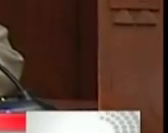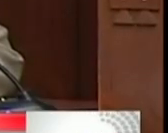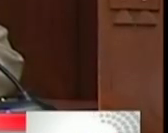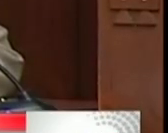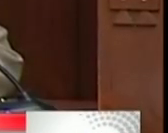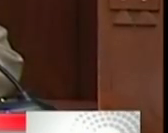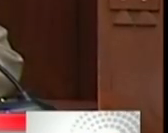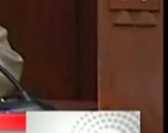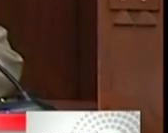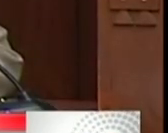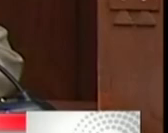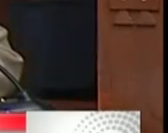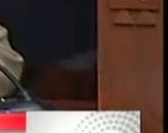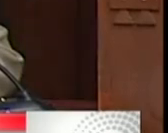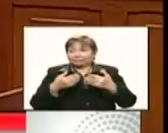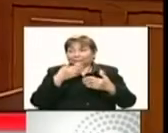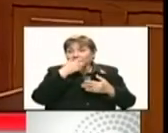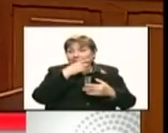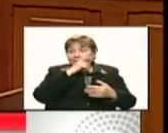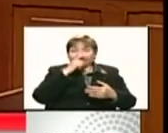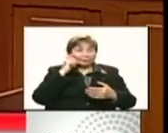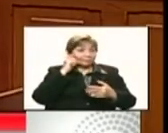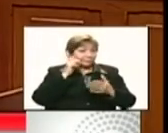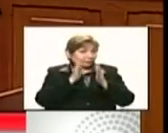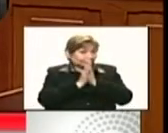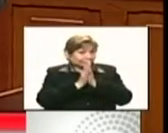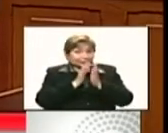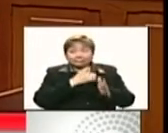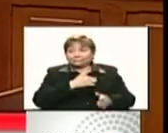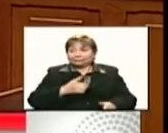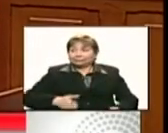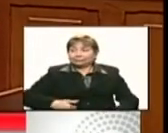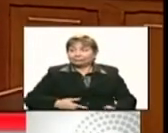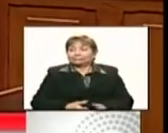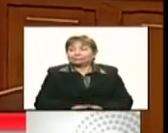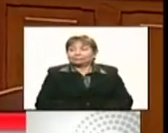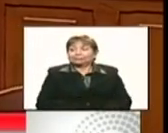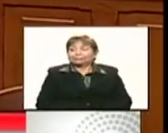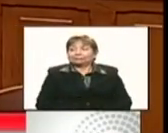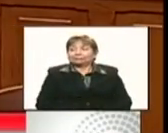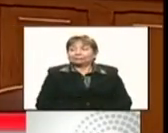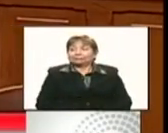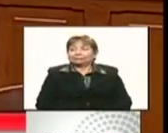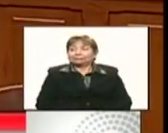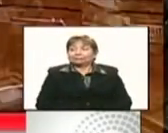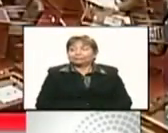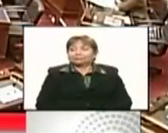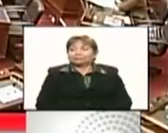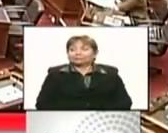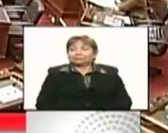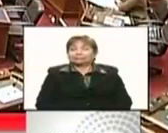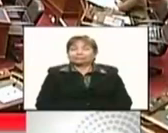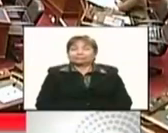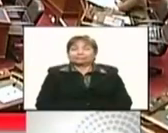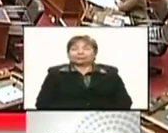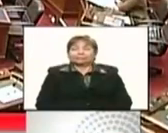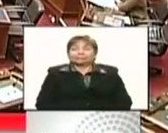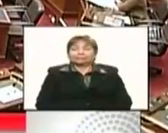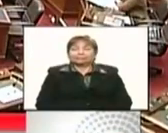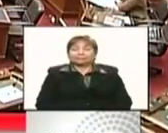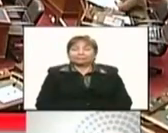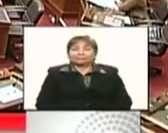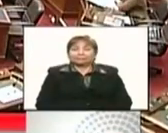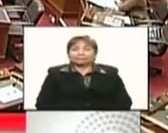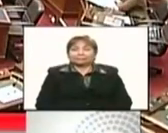de un referéndum confirmatorio, lo que decía el Congreso. Se puso justamente para eso la exigencia